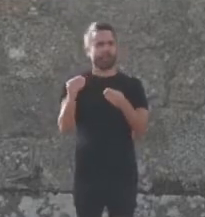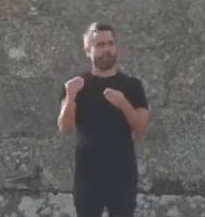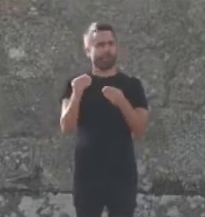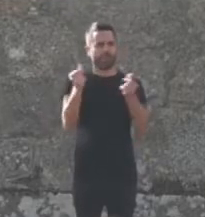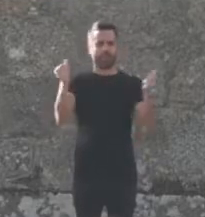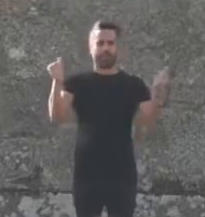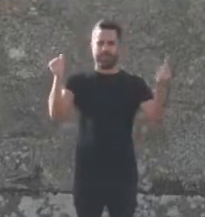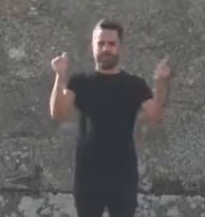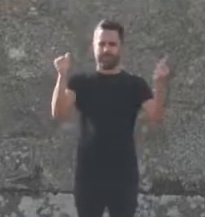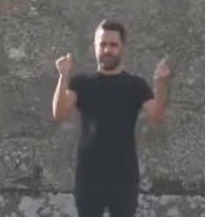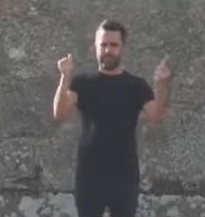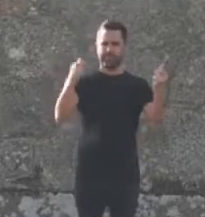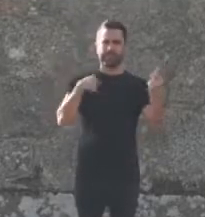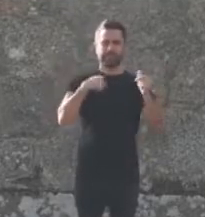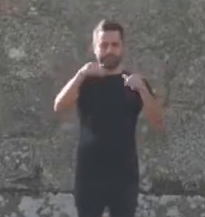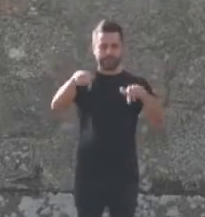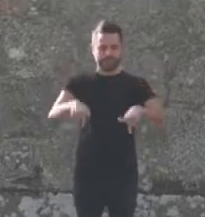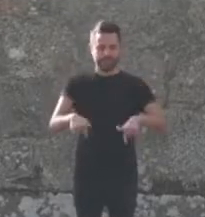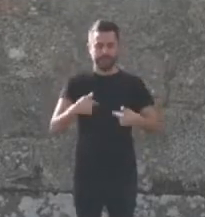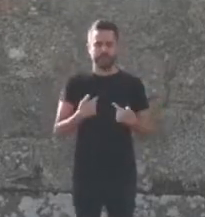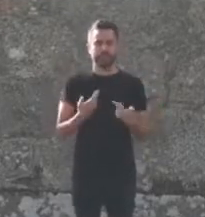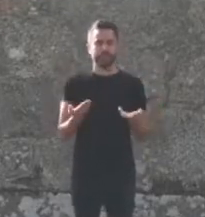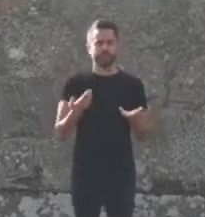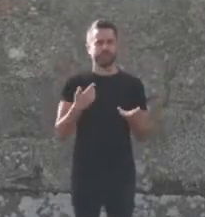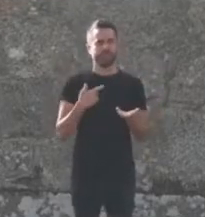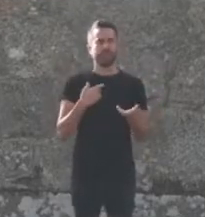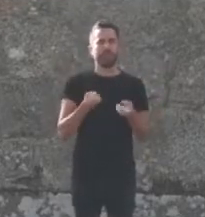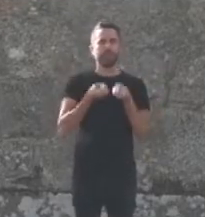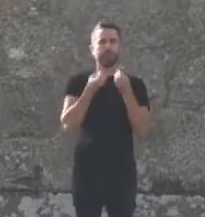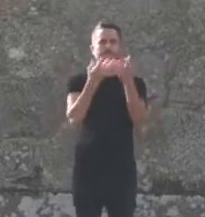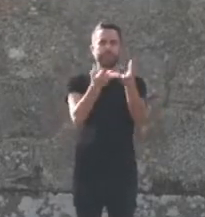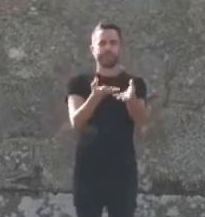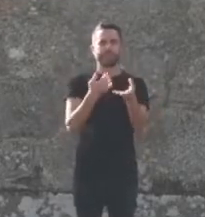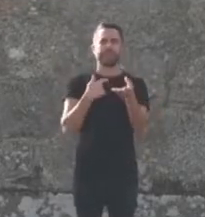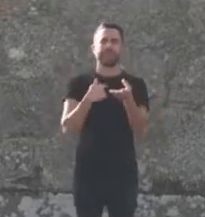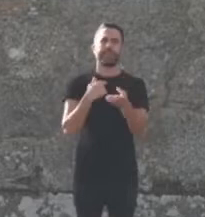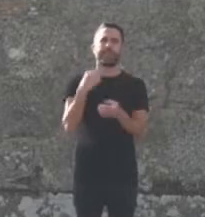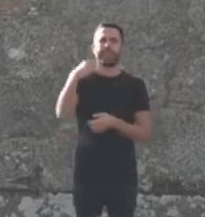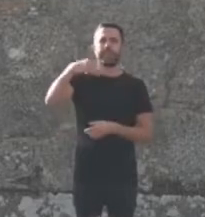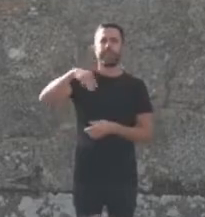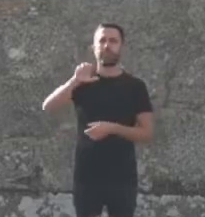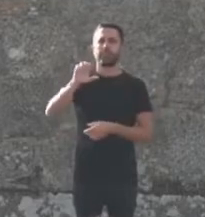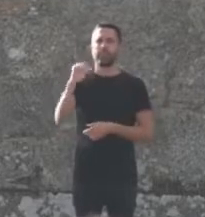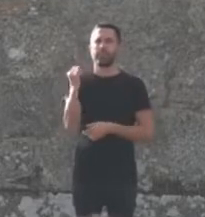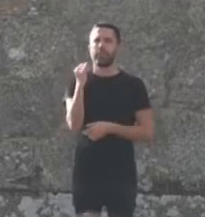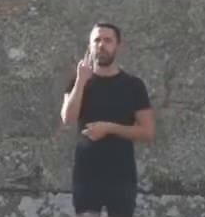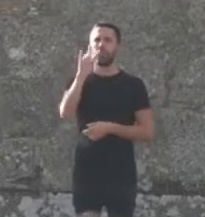está aquí con nós, está nesa mensaxe que vos digo ao principio de Xosé Mexuto, en centos e miles de cartas, de testemunhas, de